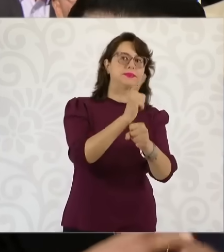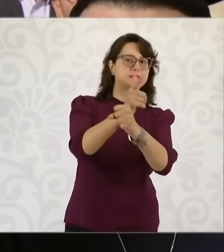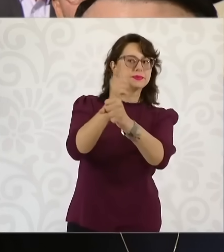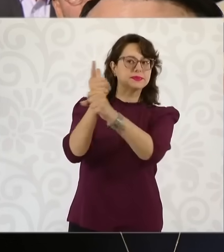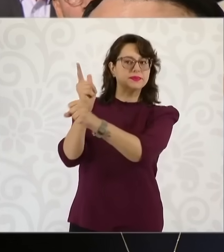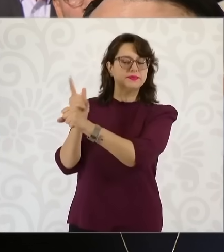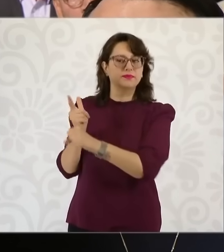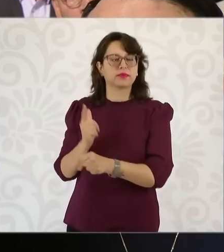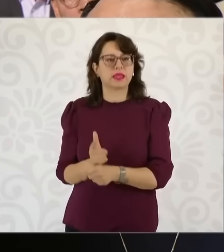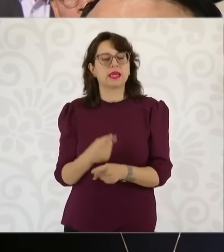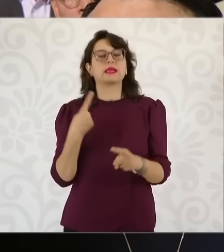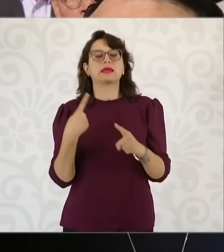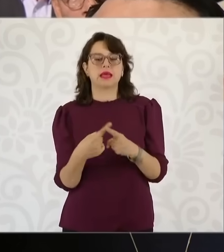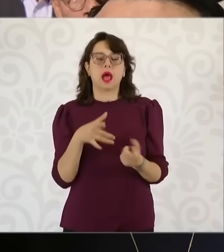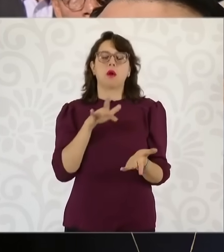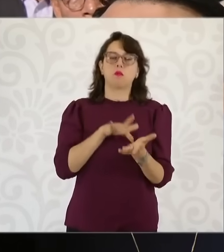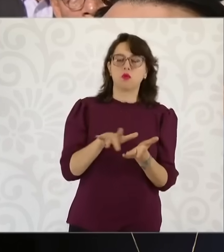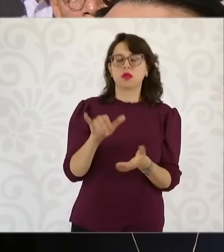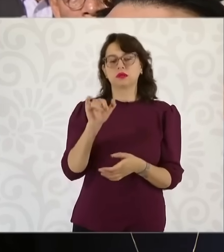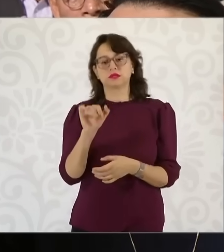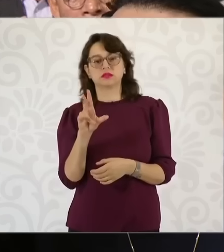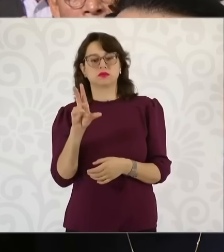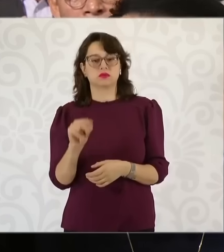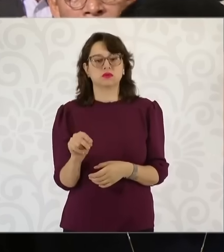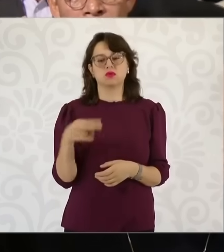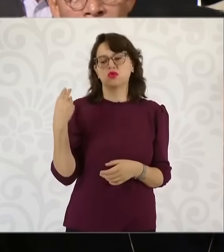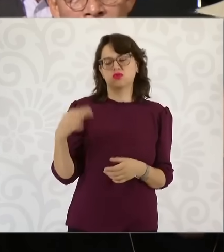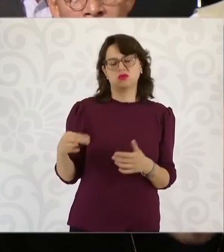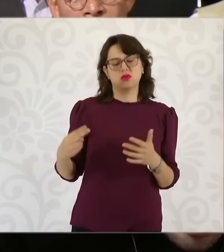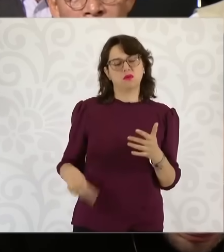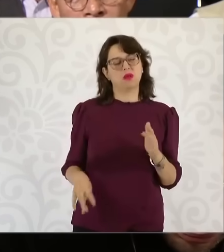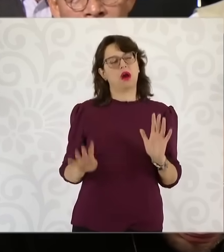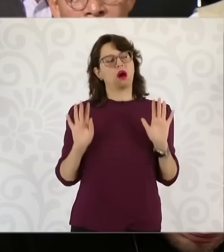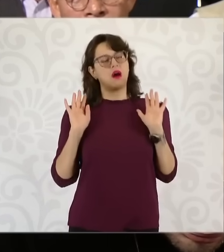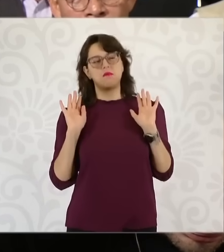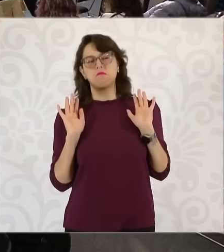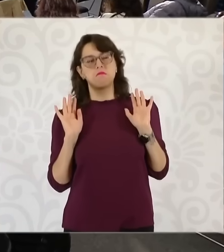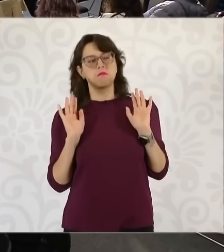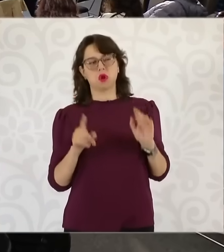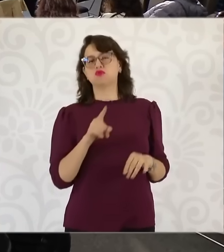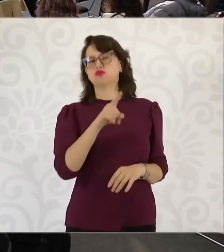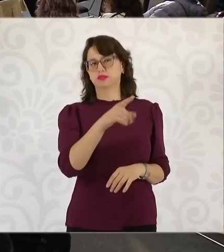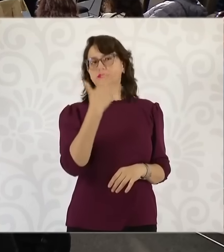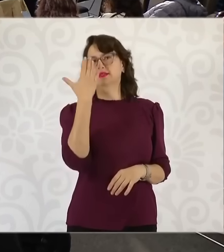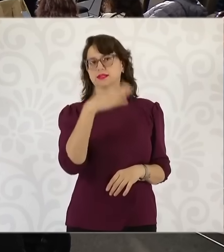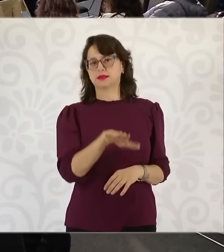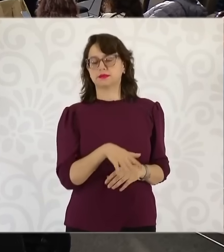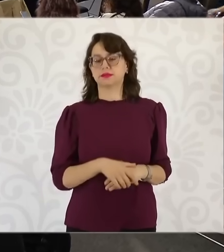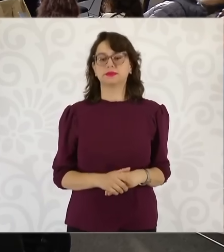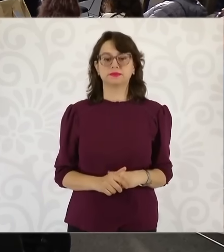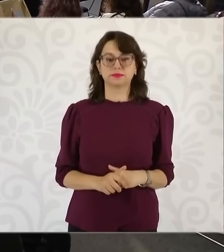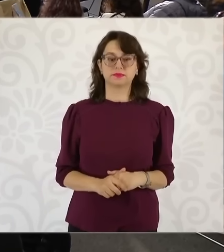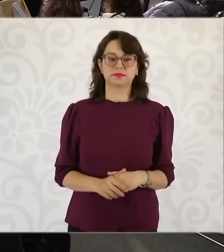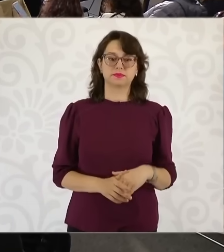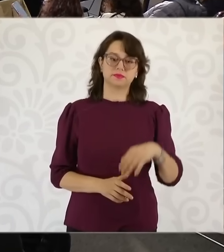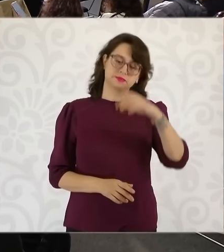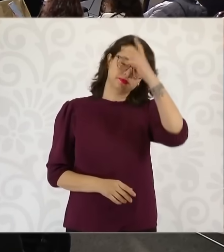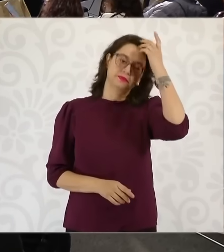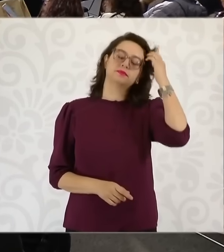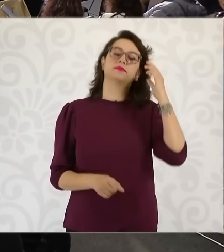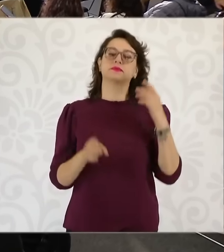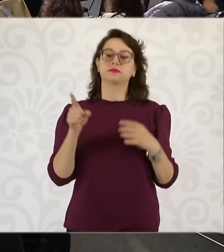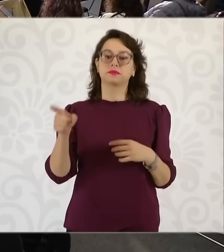a la gente. Y me dijeron que les dijera nombre, usted sabe de quiénes estamos hablando. Muchas gracias. Gracias. Ahora vamos acá y luego acá